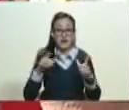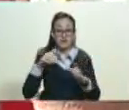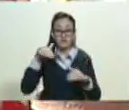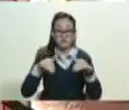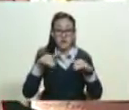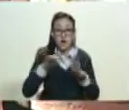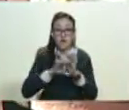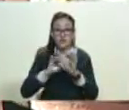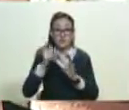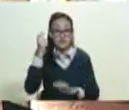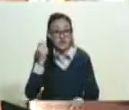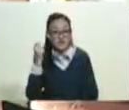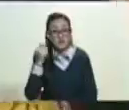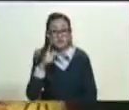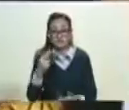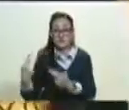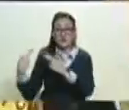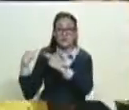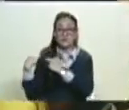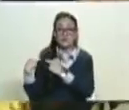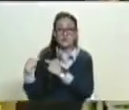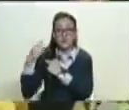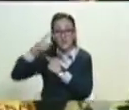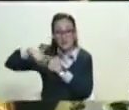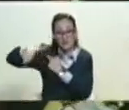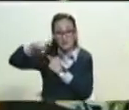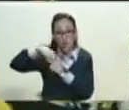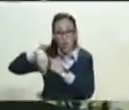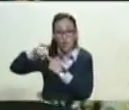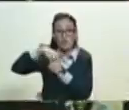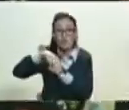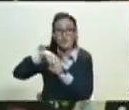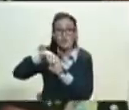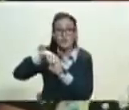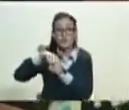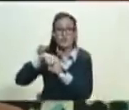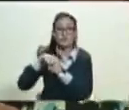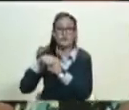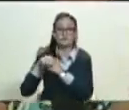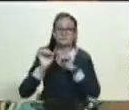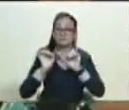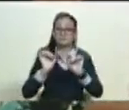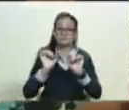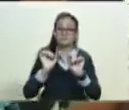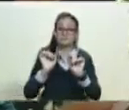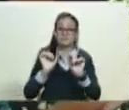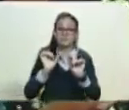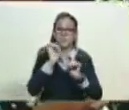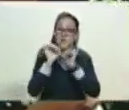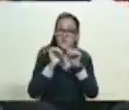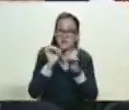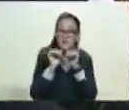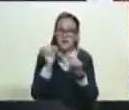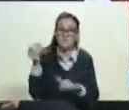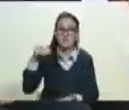tienen en sus manos la responsabilidad de impedir que esto suceda.